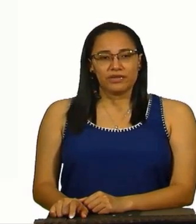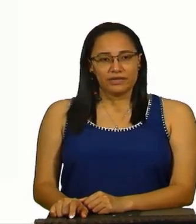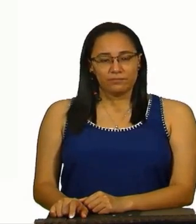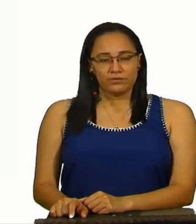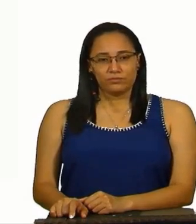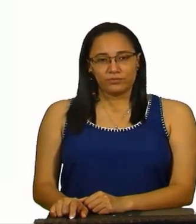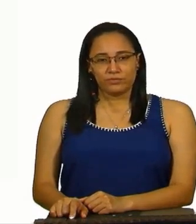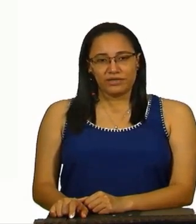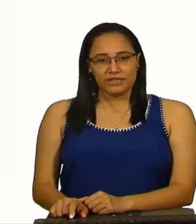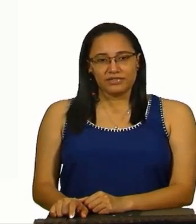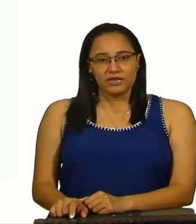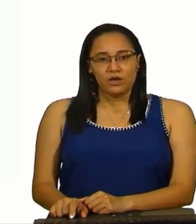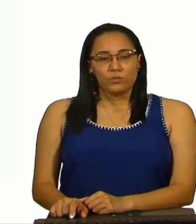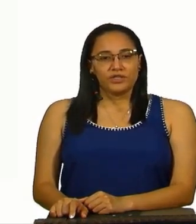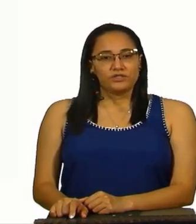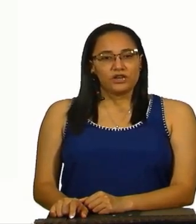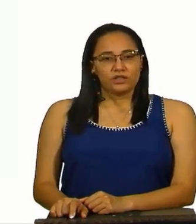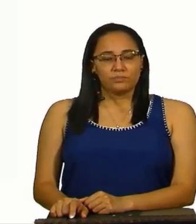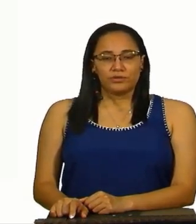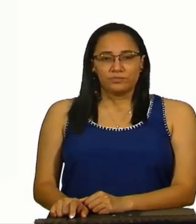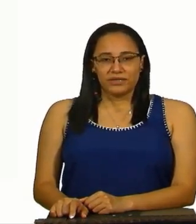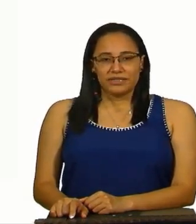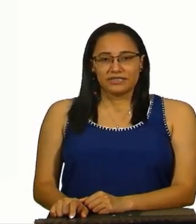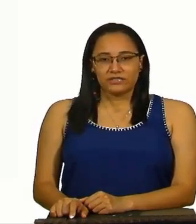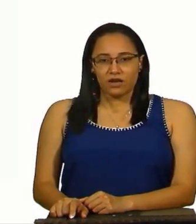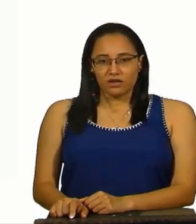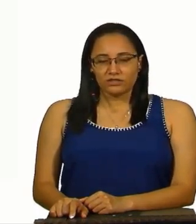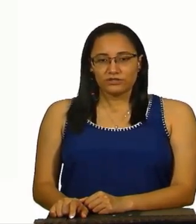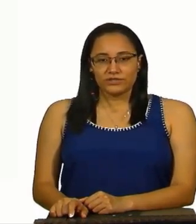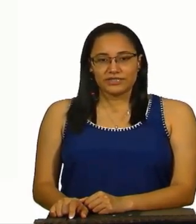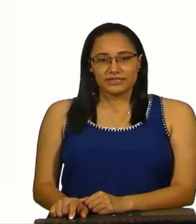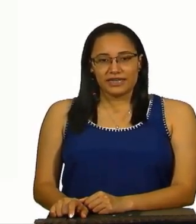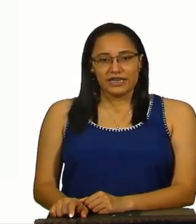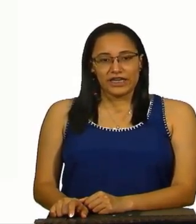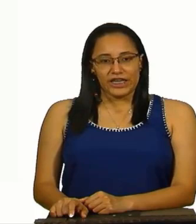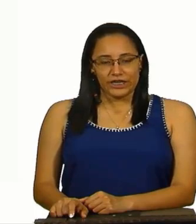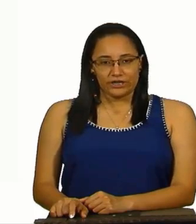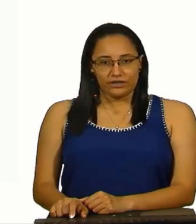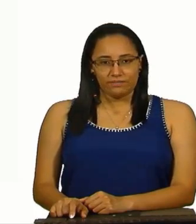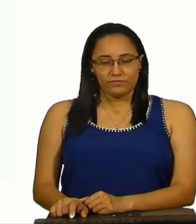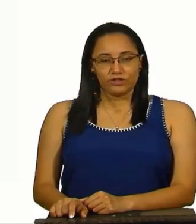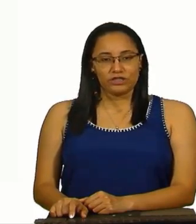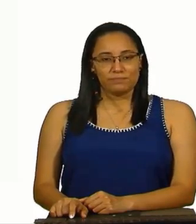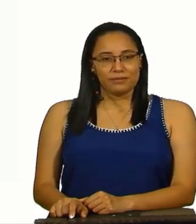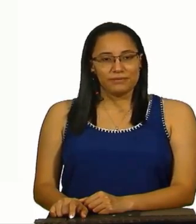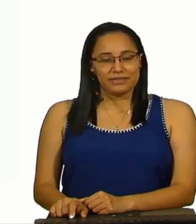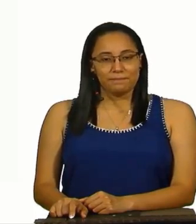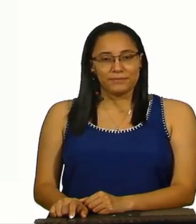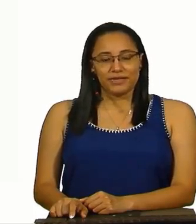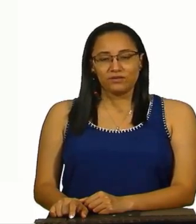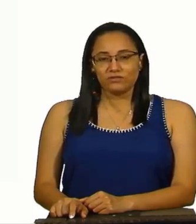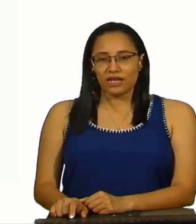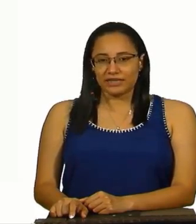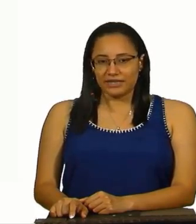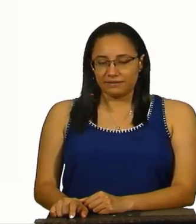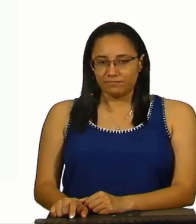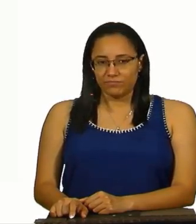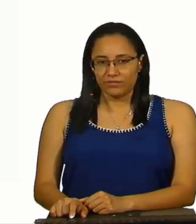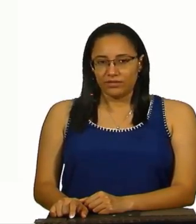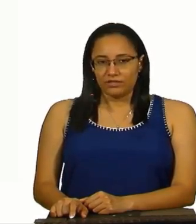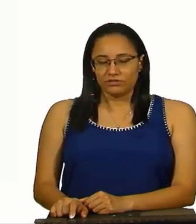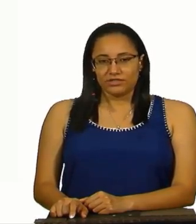el primer ejemplo con permit. We do not permit dogs to stay here. No se permiten perros